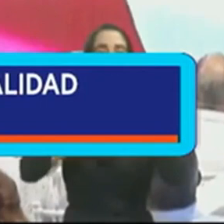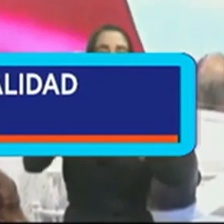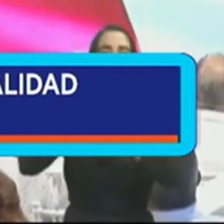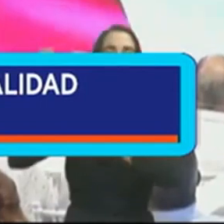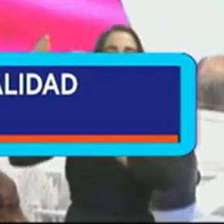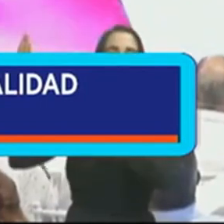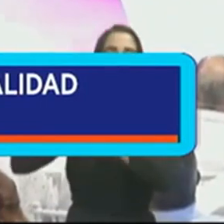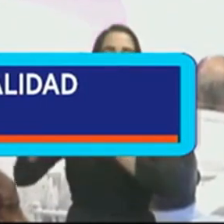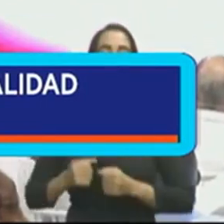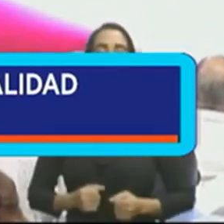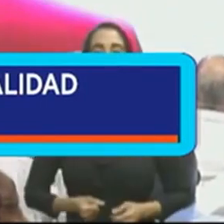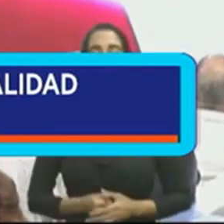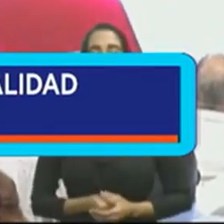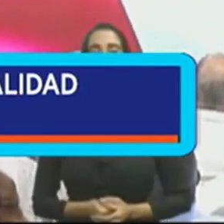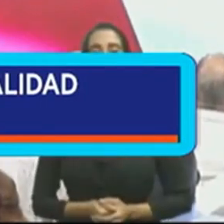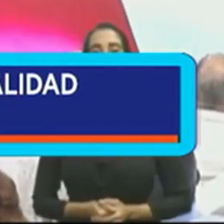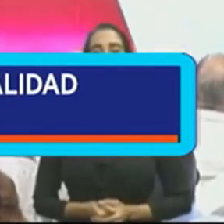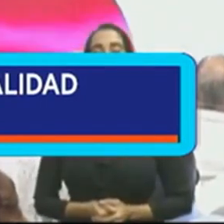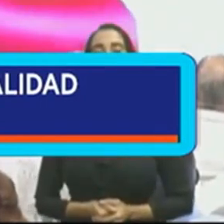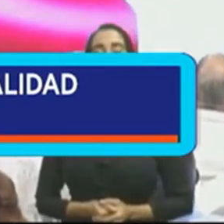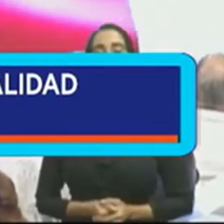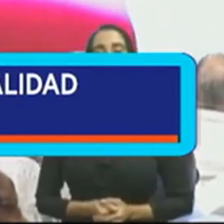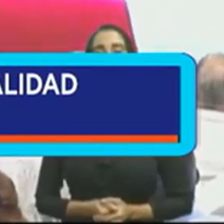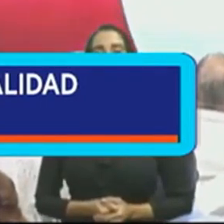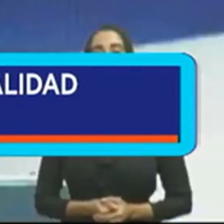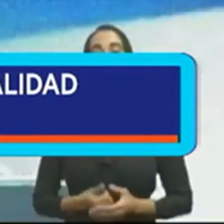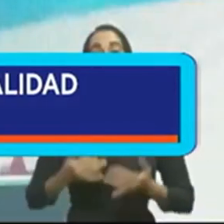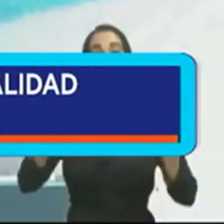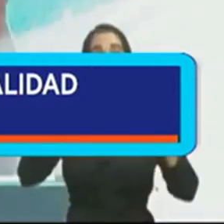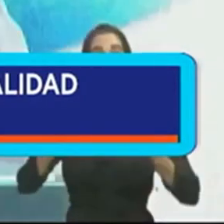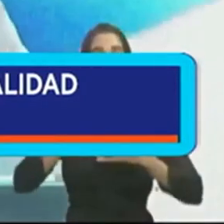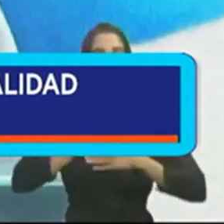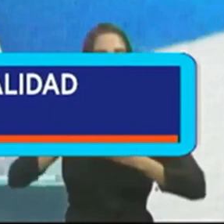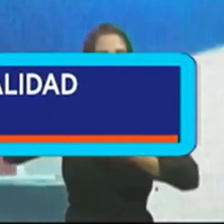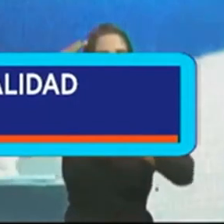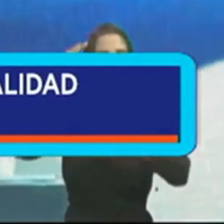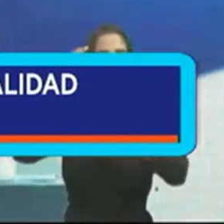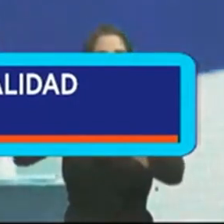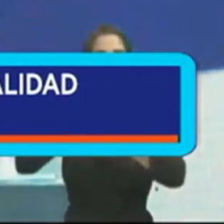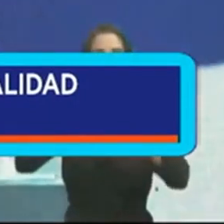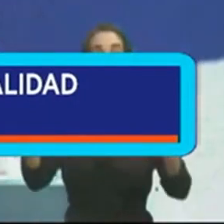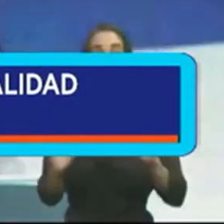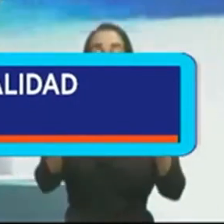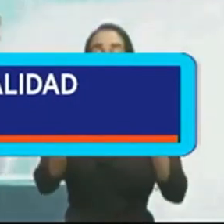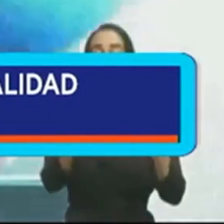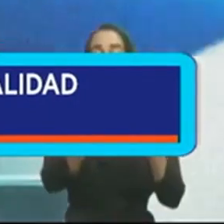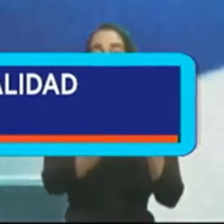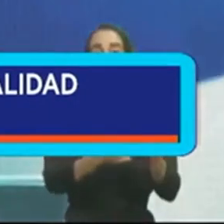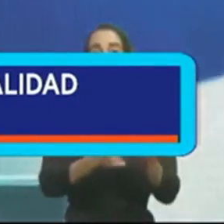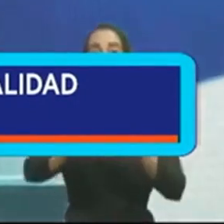años. En consecuencia, es para mí un inmenso honor presidir este acto en el que